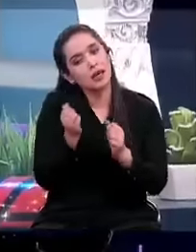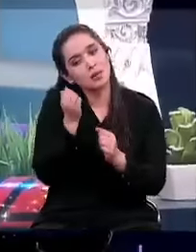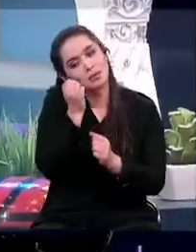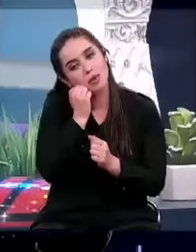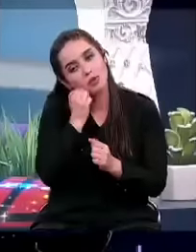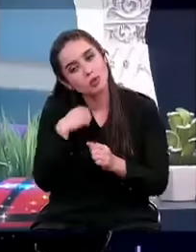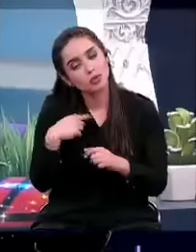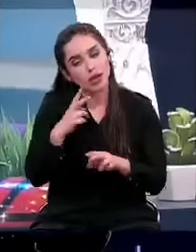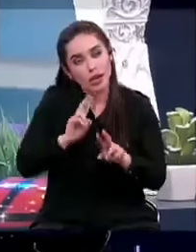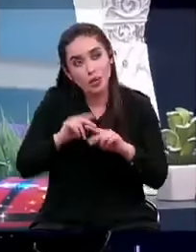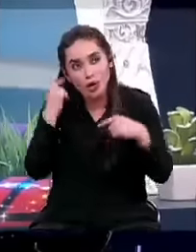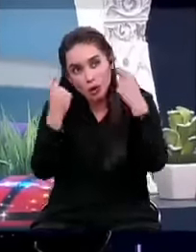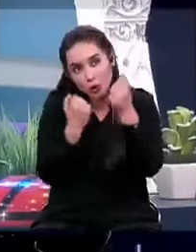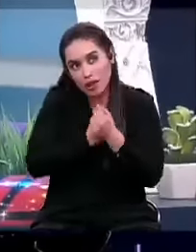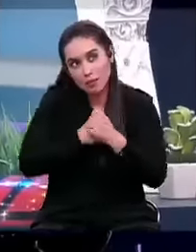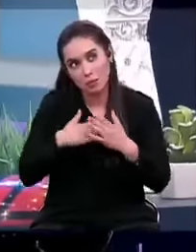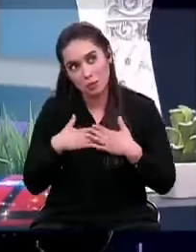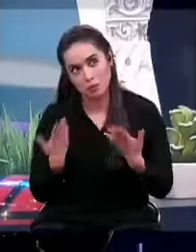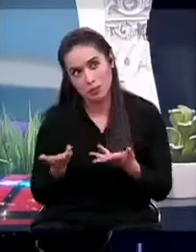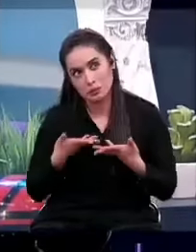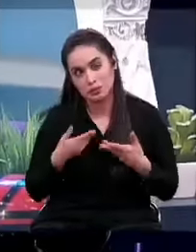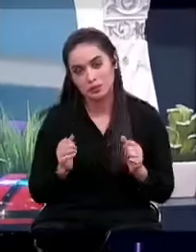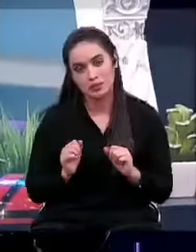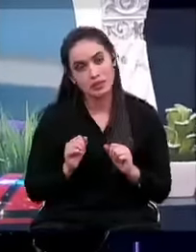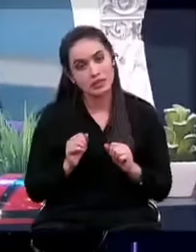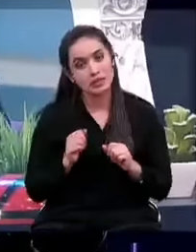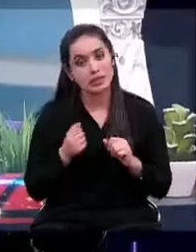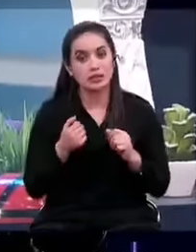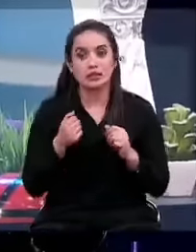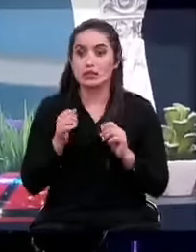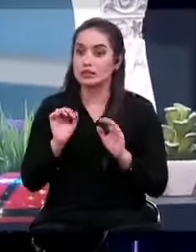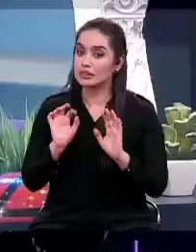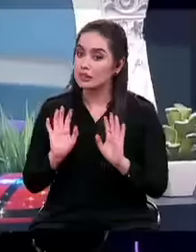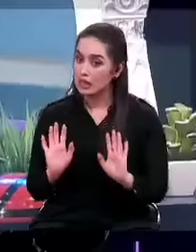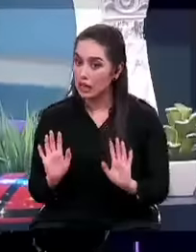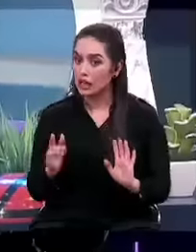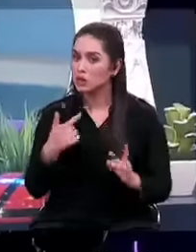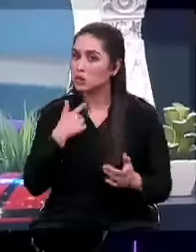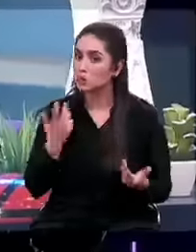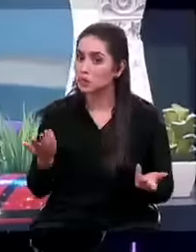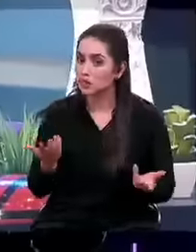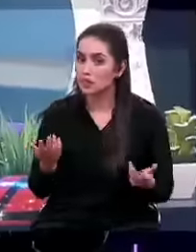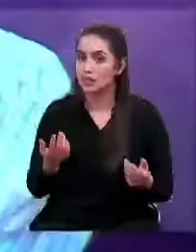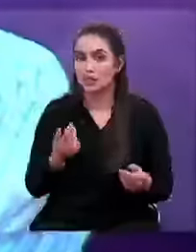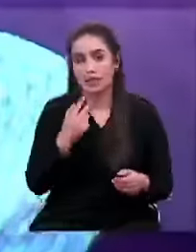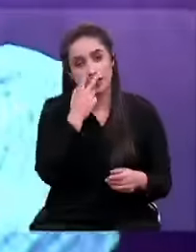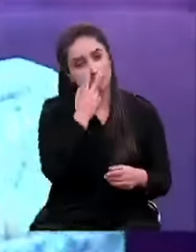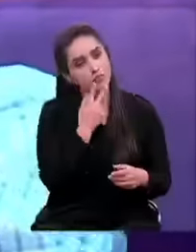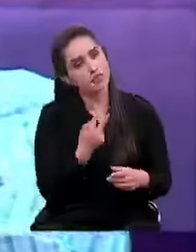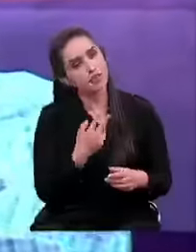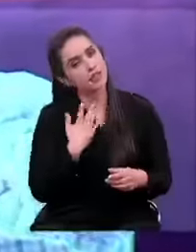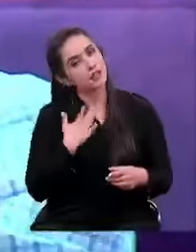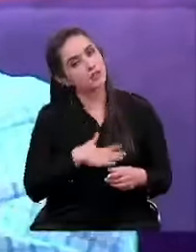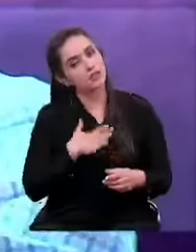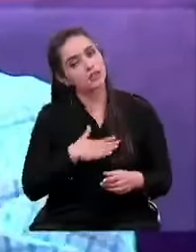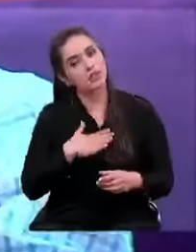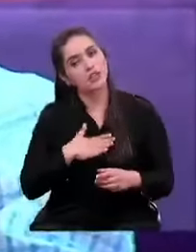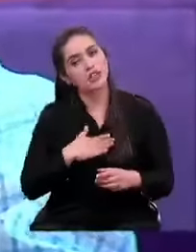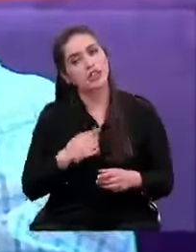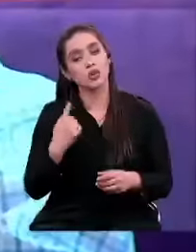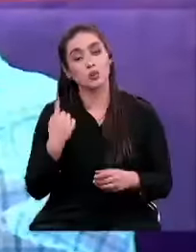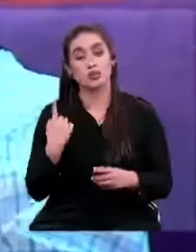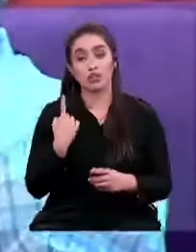una locura de amor por mí? ¿Ya? ¿Así como qué? A ver, mire, yo quiero que corra por